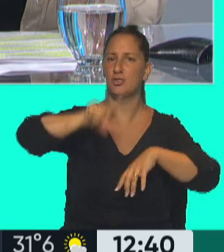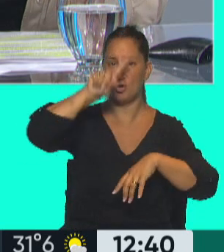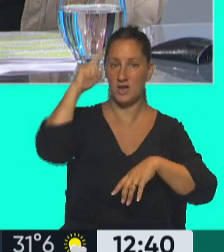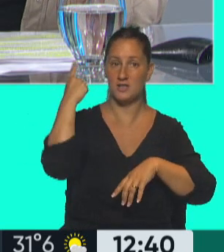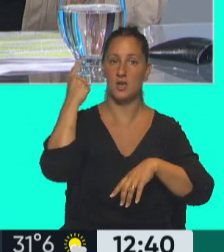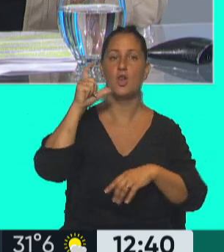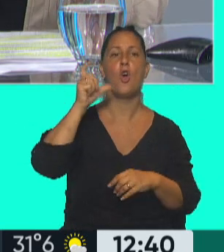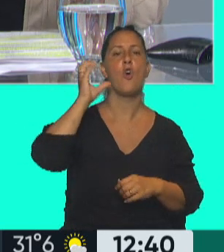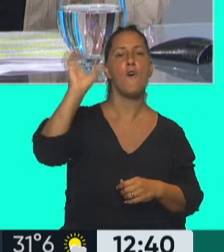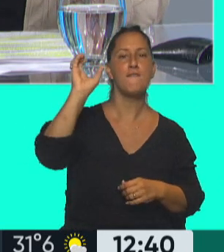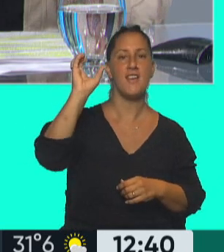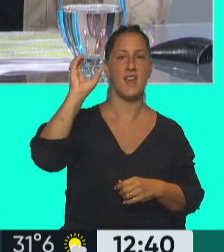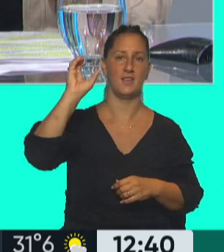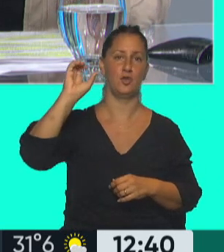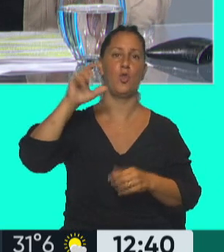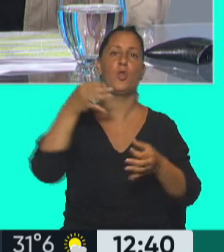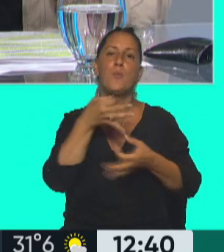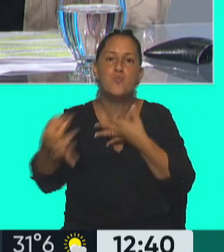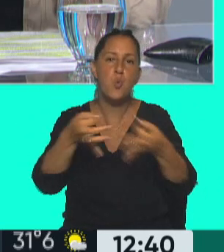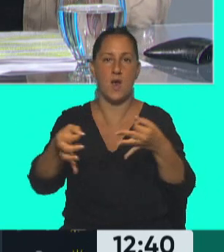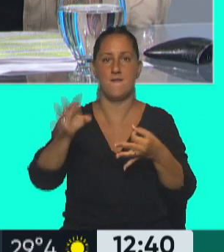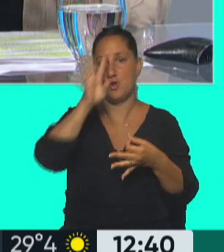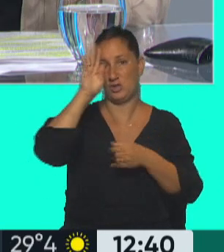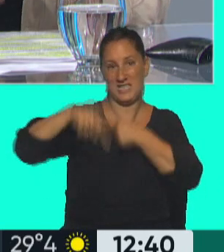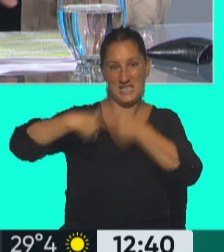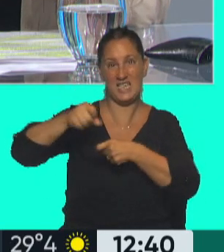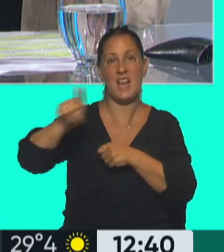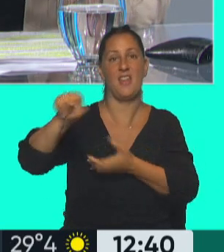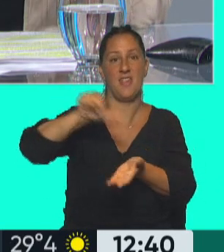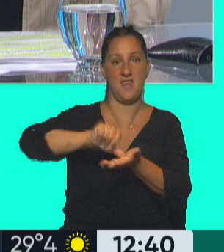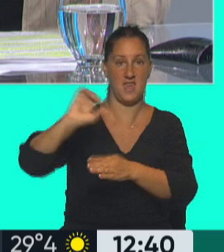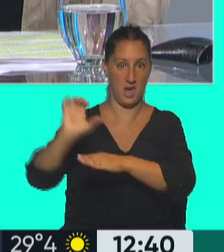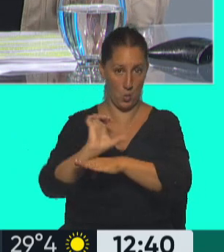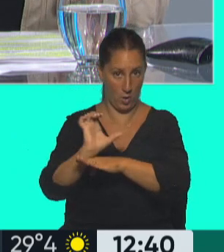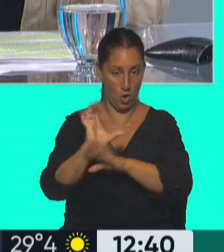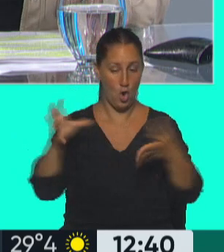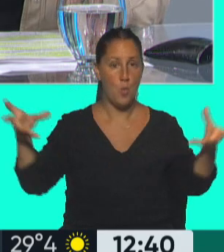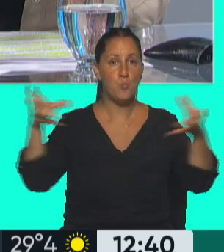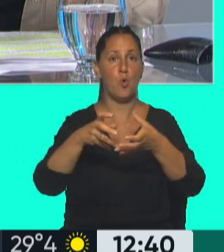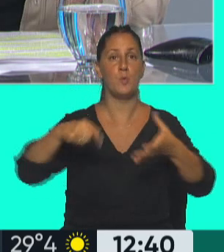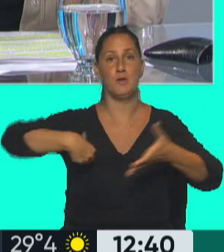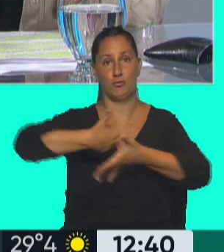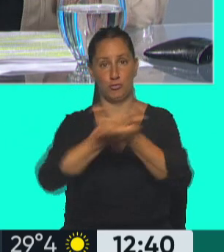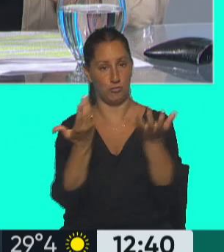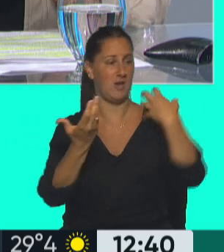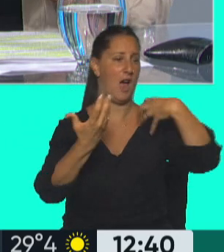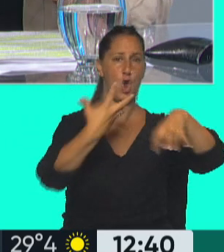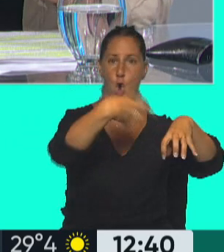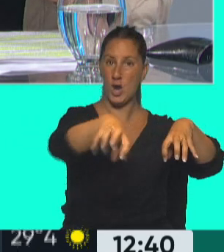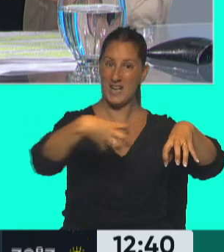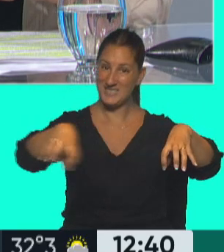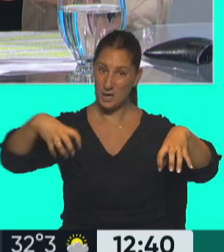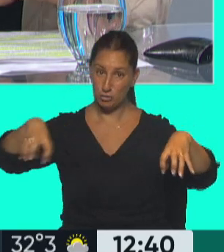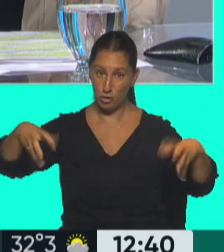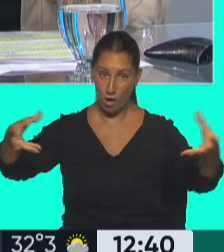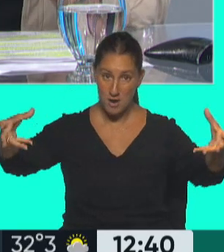la Confederación de Pueblos Indígenas del Ecuador, que junto a todo el movimiento social, otras organizaciones,